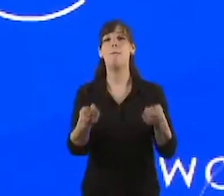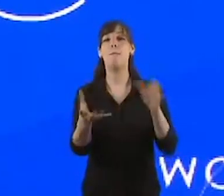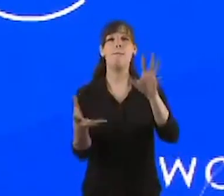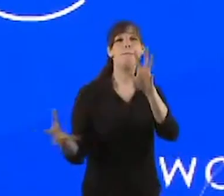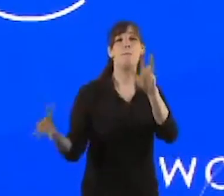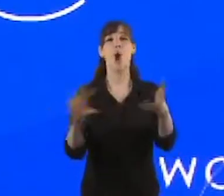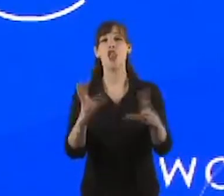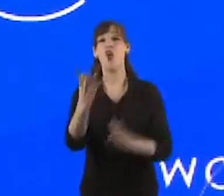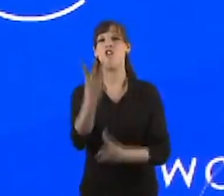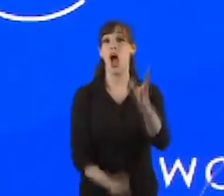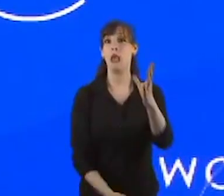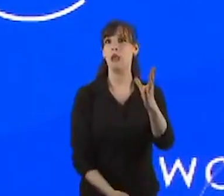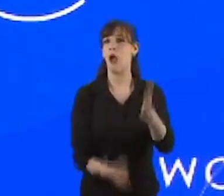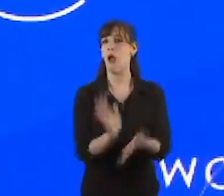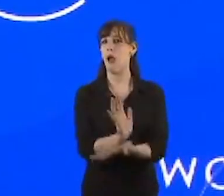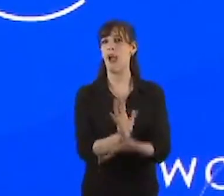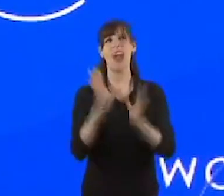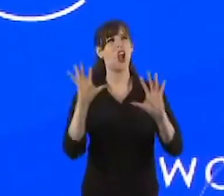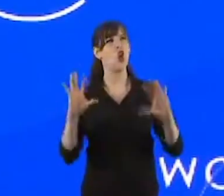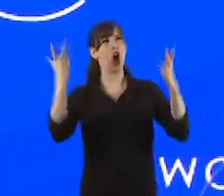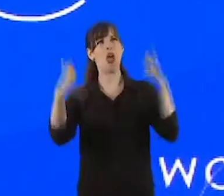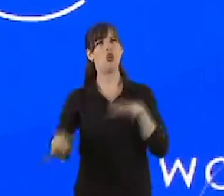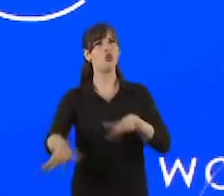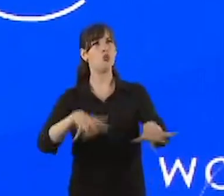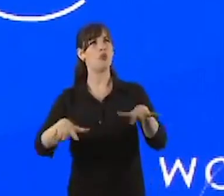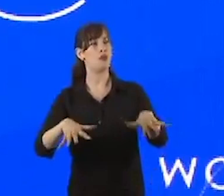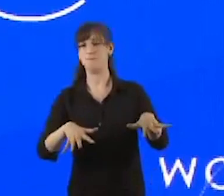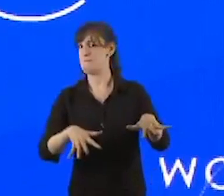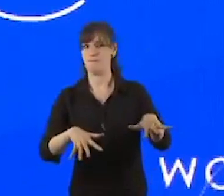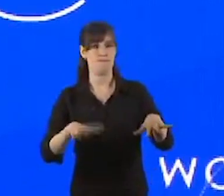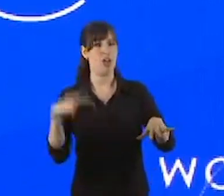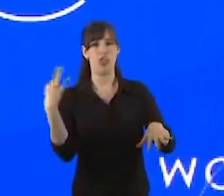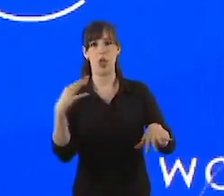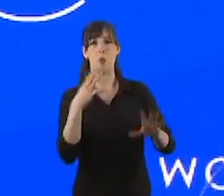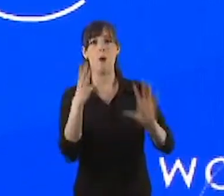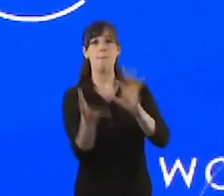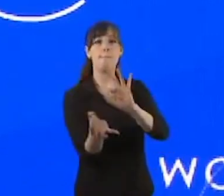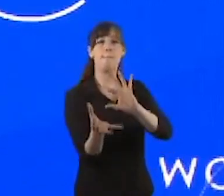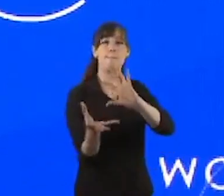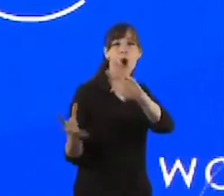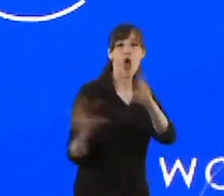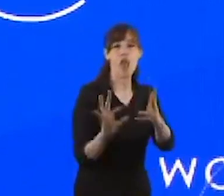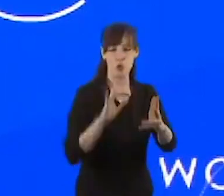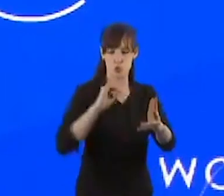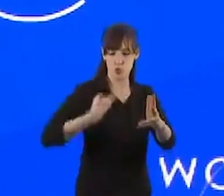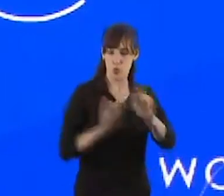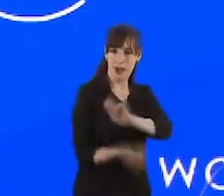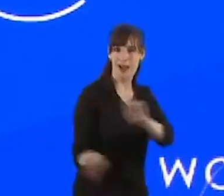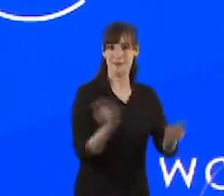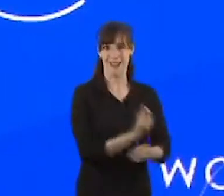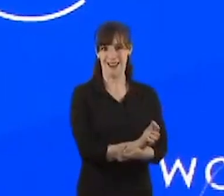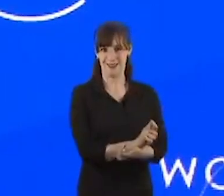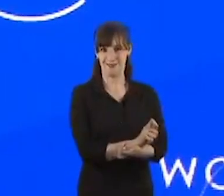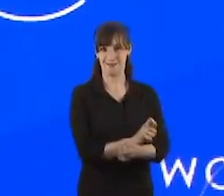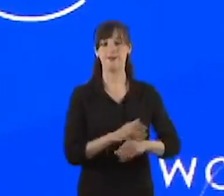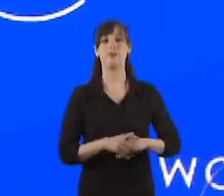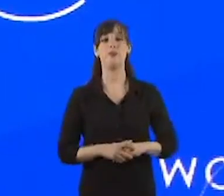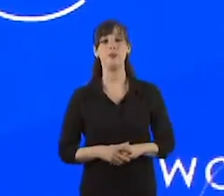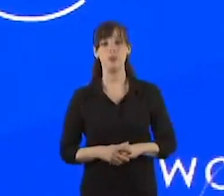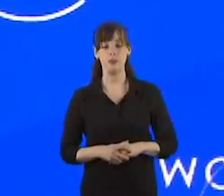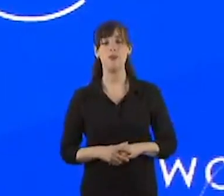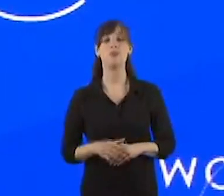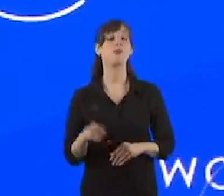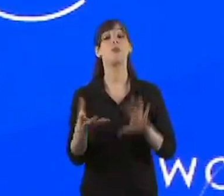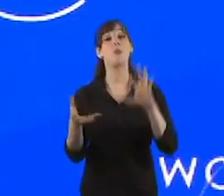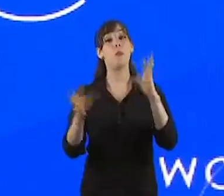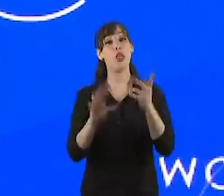no hay que enojarse con la realidad, hay que enojarse con el modelo y cambiarlo. El dilema que enfrenta el modelo neoclásico es que dicen querer perfeccionar